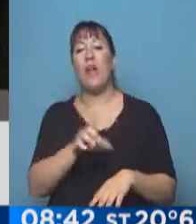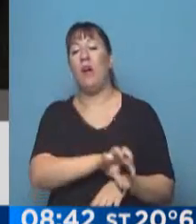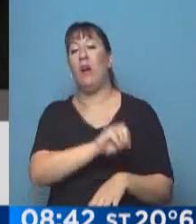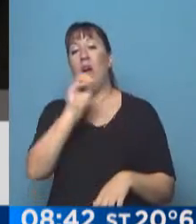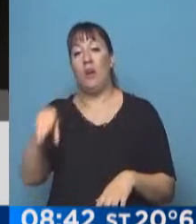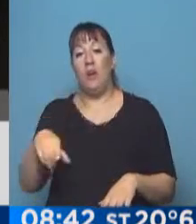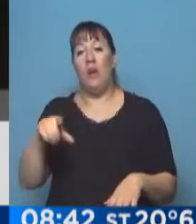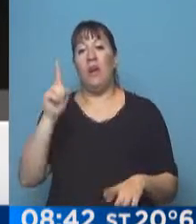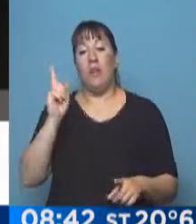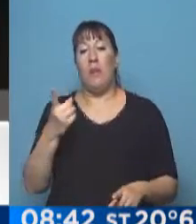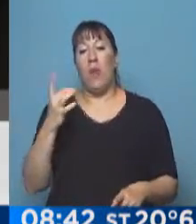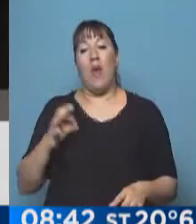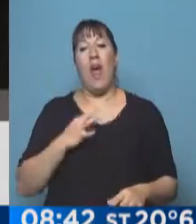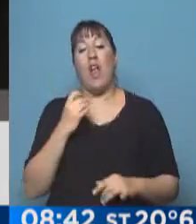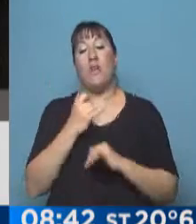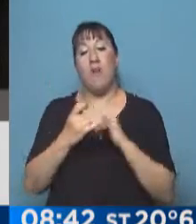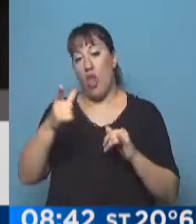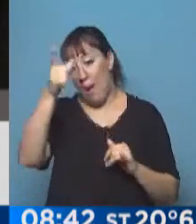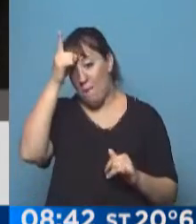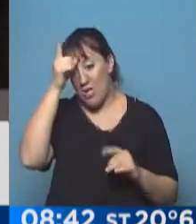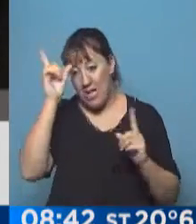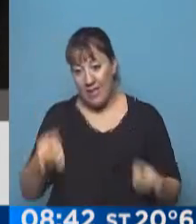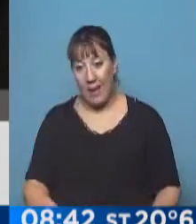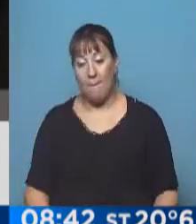fuerza también, estuvo 1 año y medio en la policía.